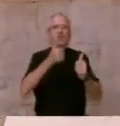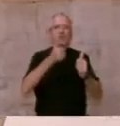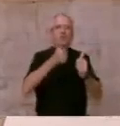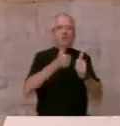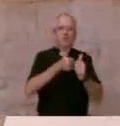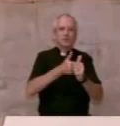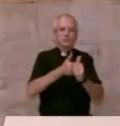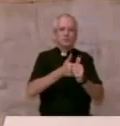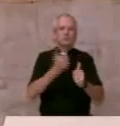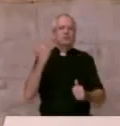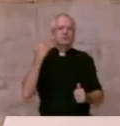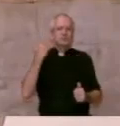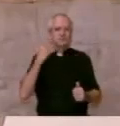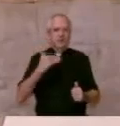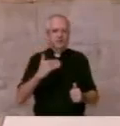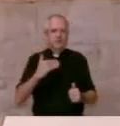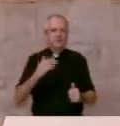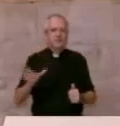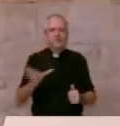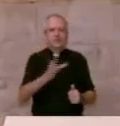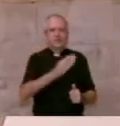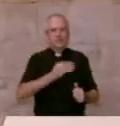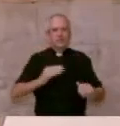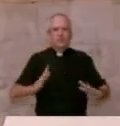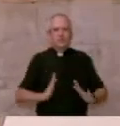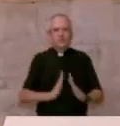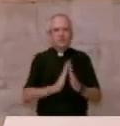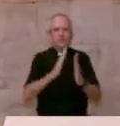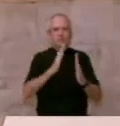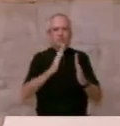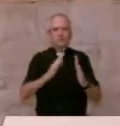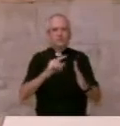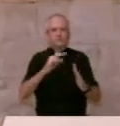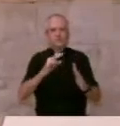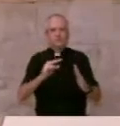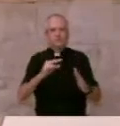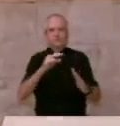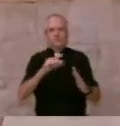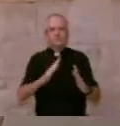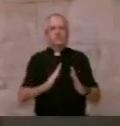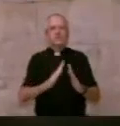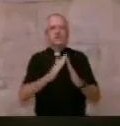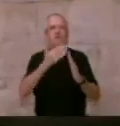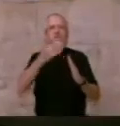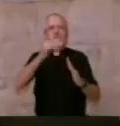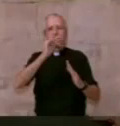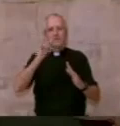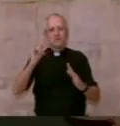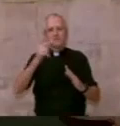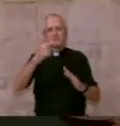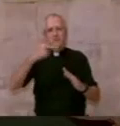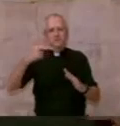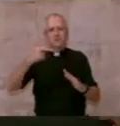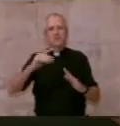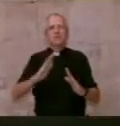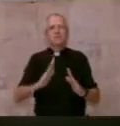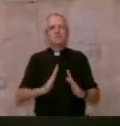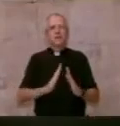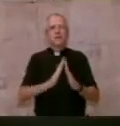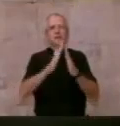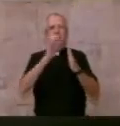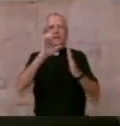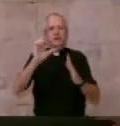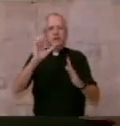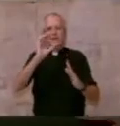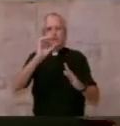espòs, amb els apòstols i els màrtirs, amb Sant todos los santos, Gil de con San Francesc Gil de Frederic, amb